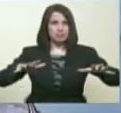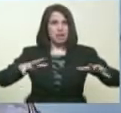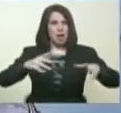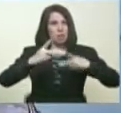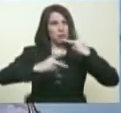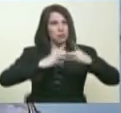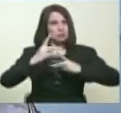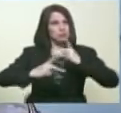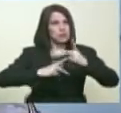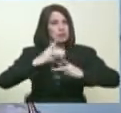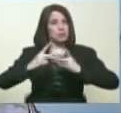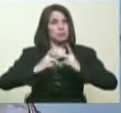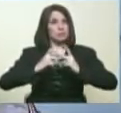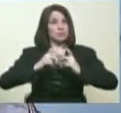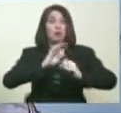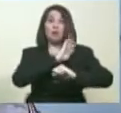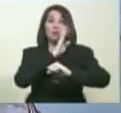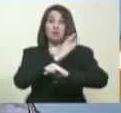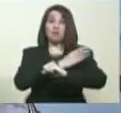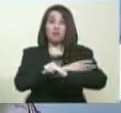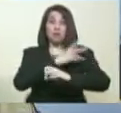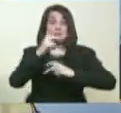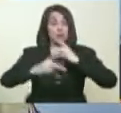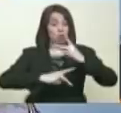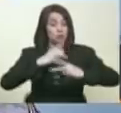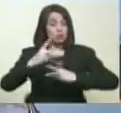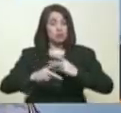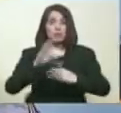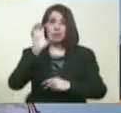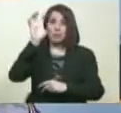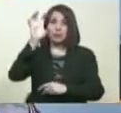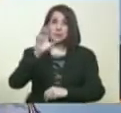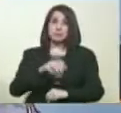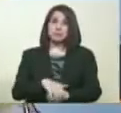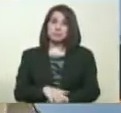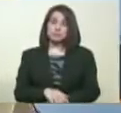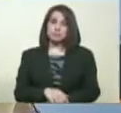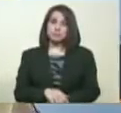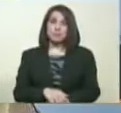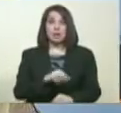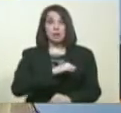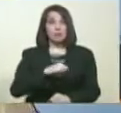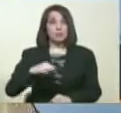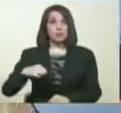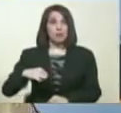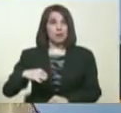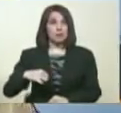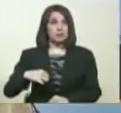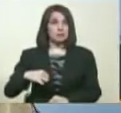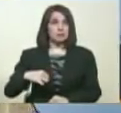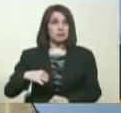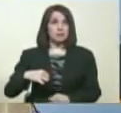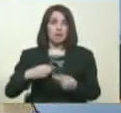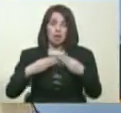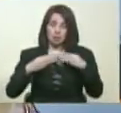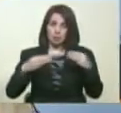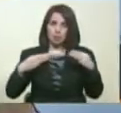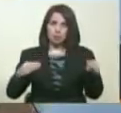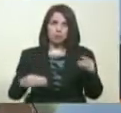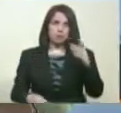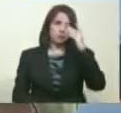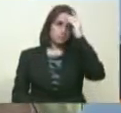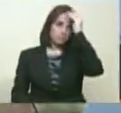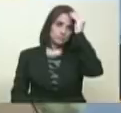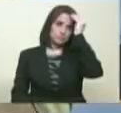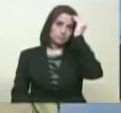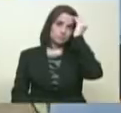productiva, las fuerzas productivas del país. Privadas y públicas. Ya en lo público